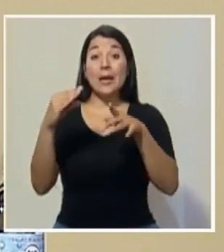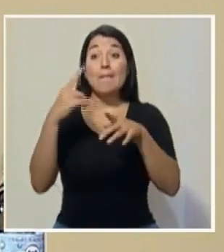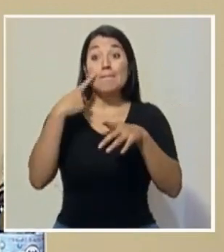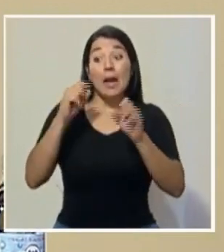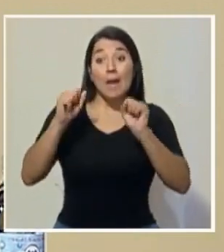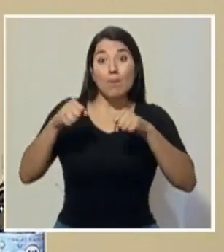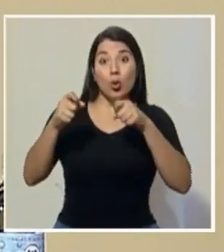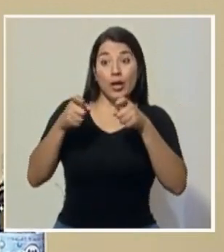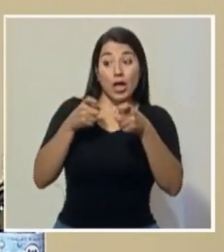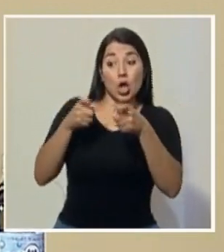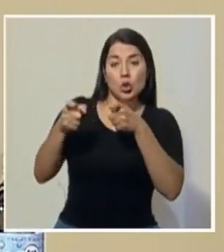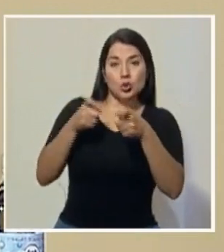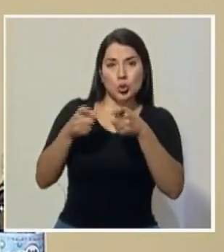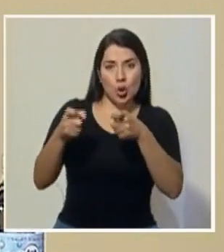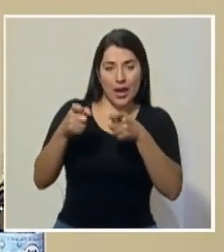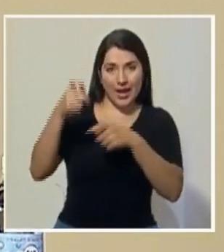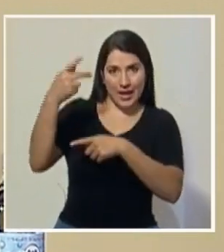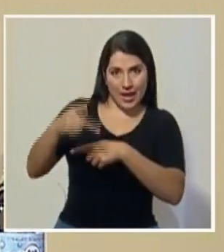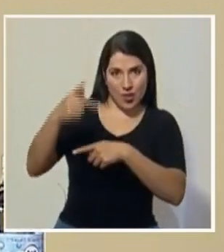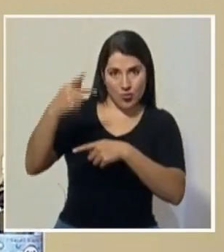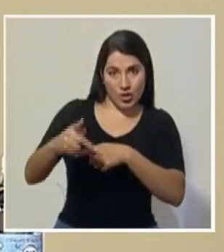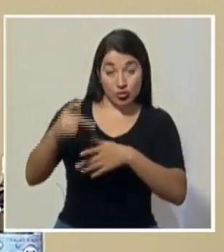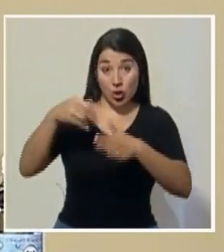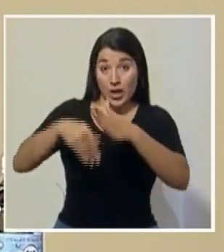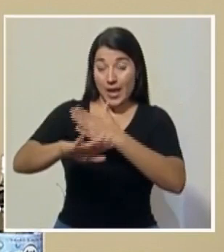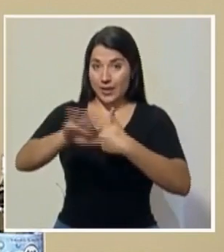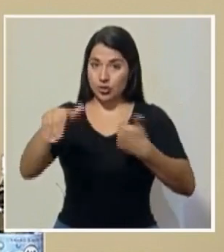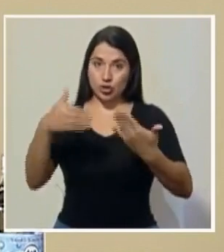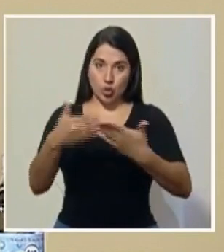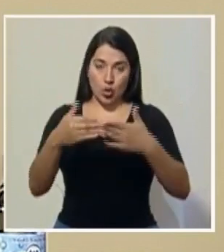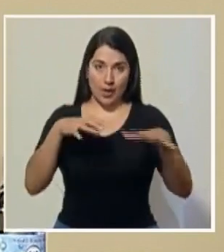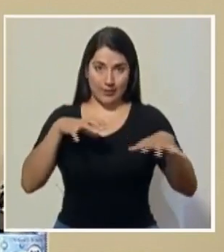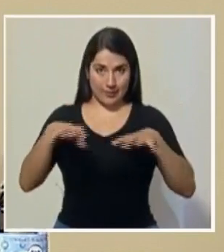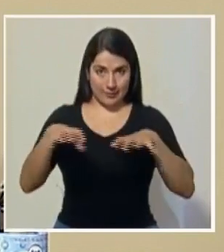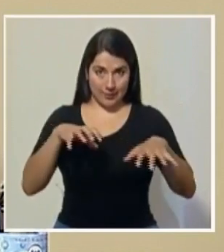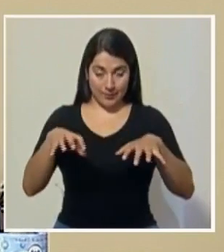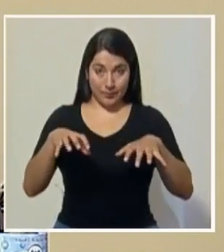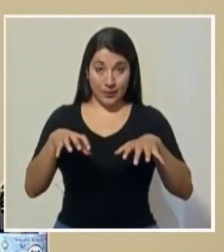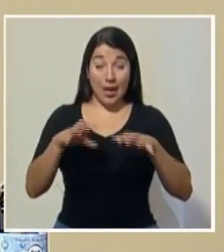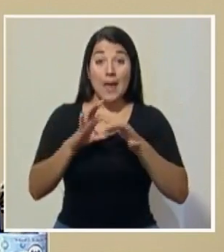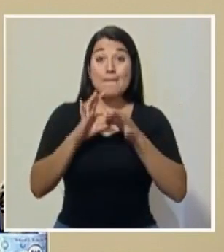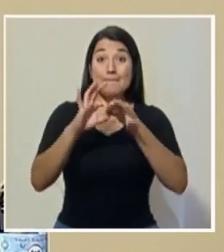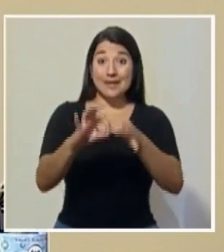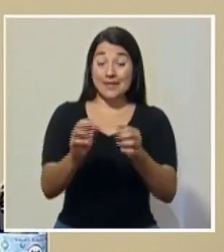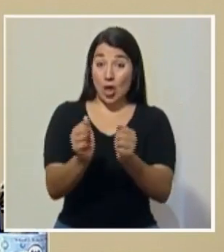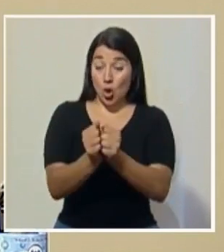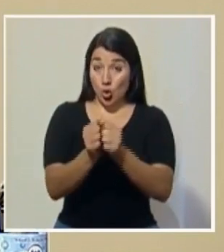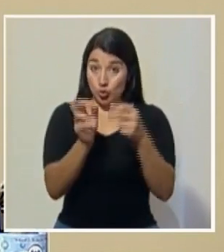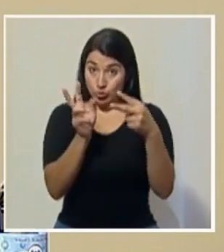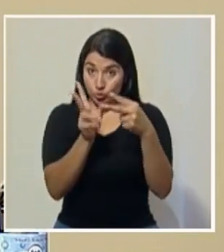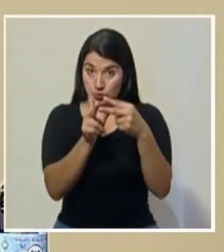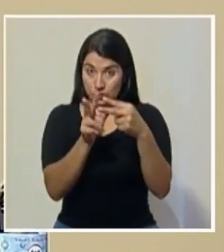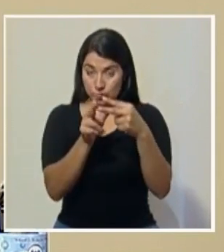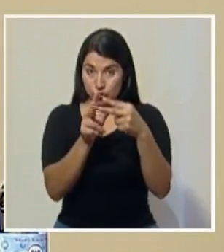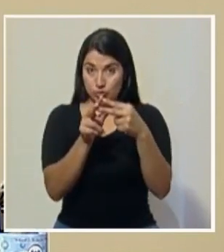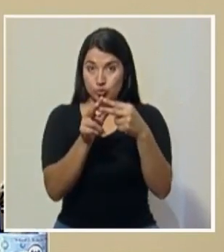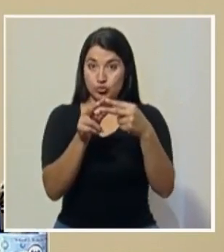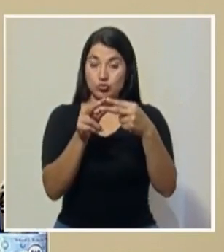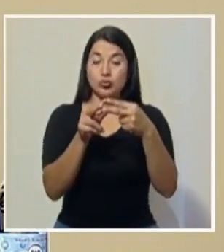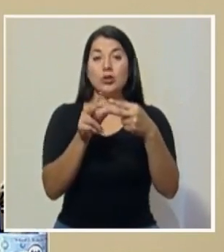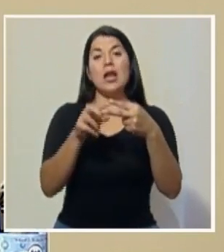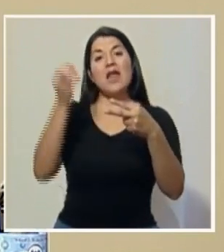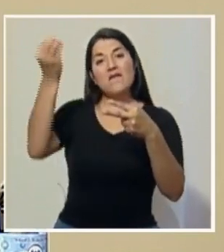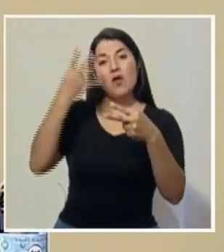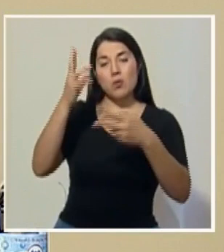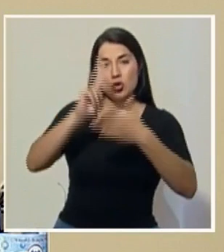ese riesgo en todas las actividades que podemos estar contemplando. Entonces, con base en esos dos parámetros y